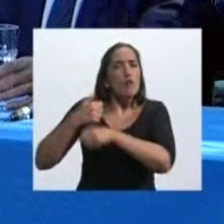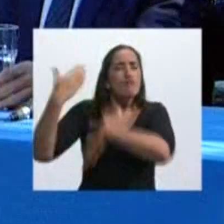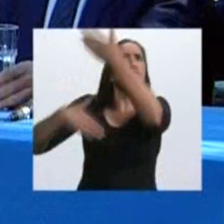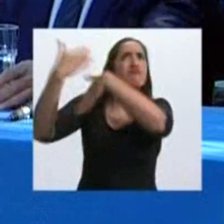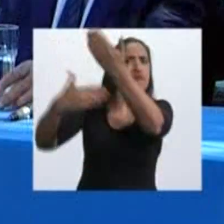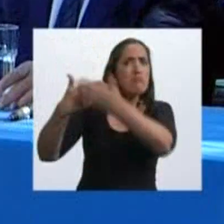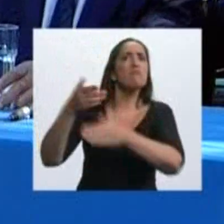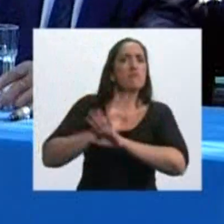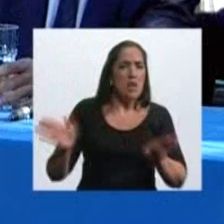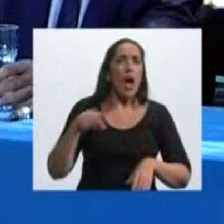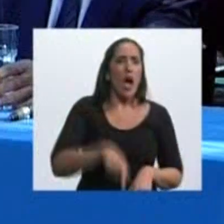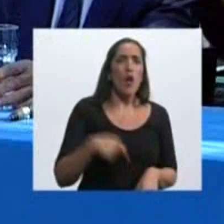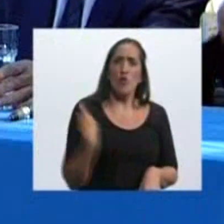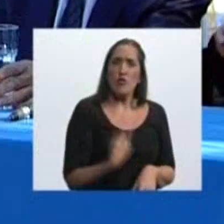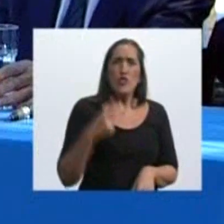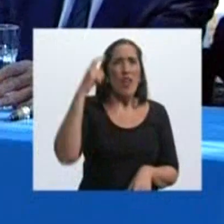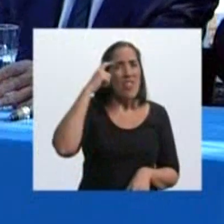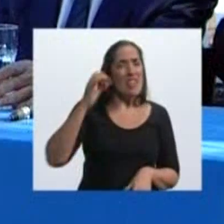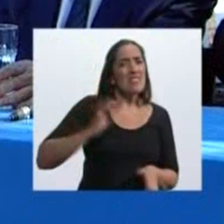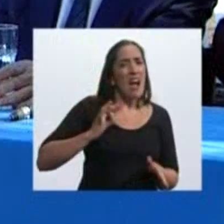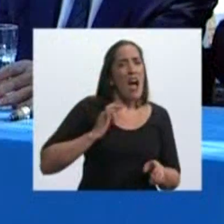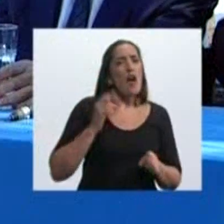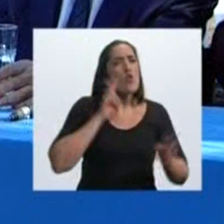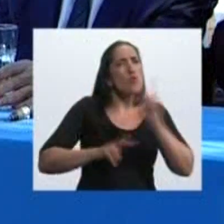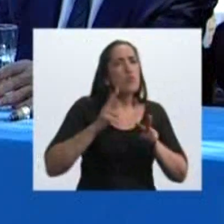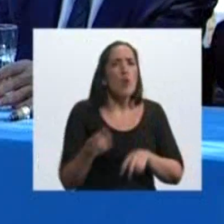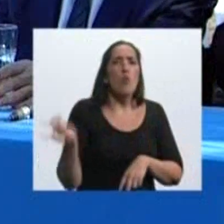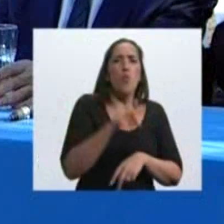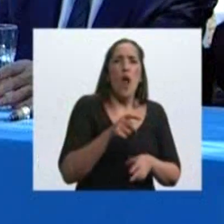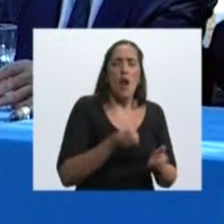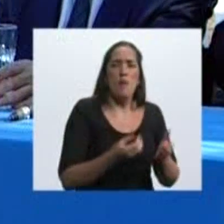costado a nosotros en estos 10 años de industrialización.